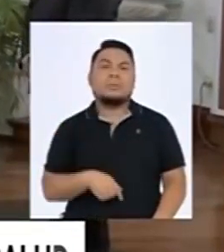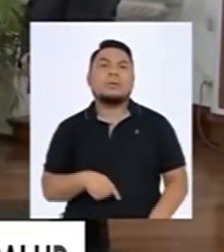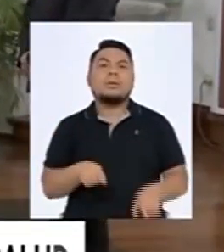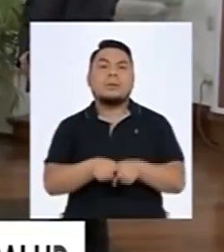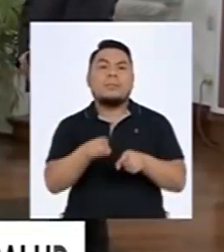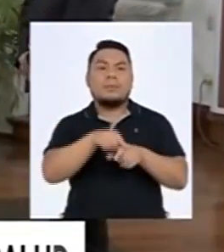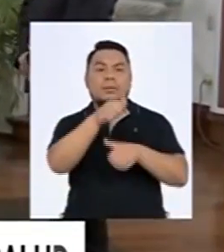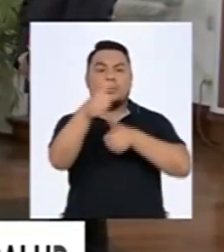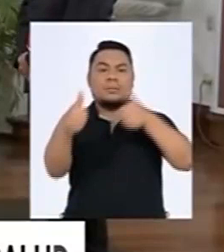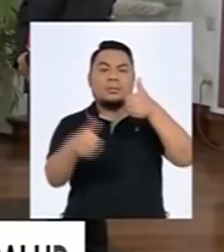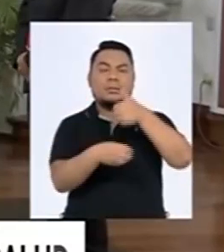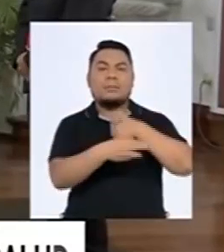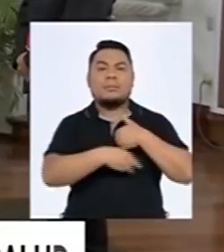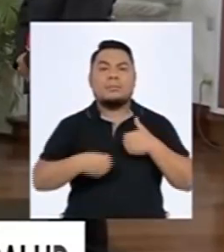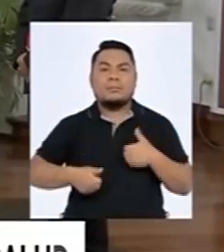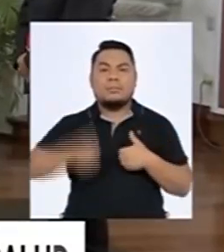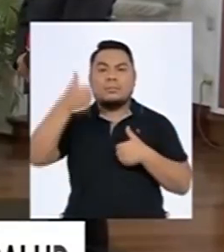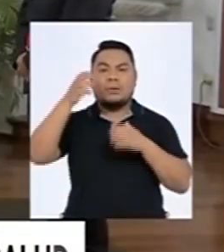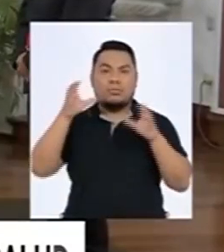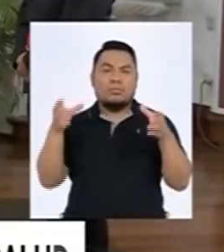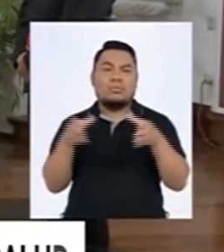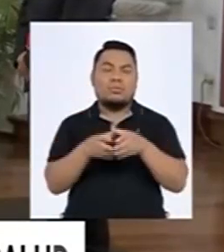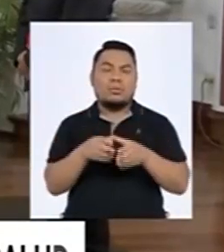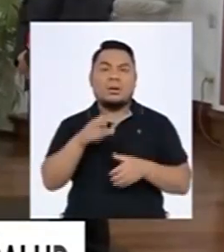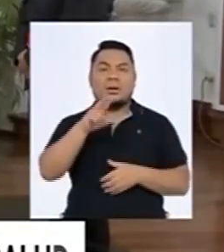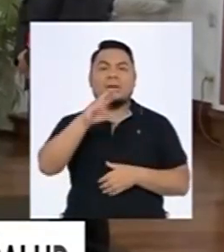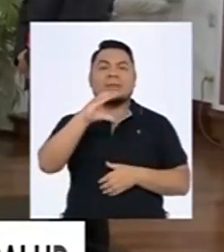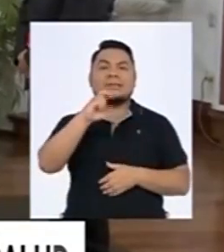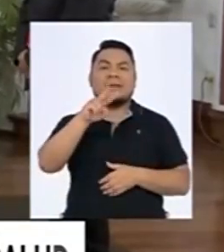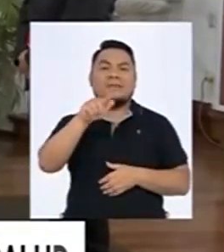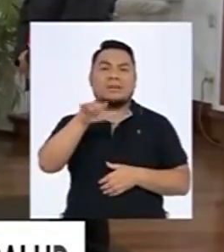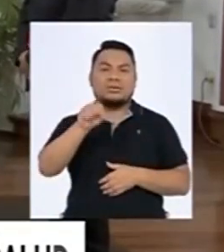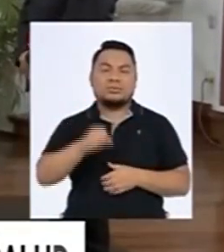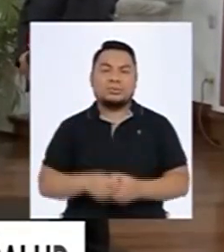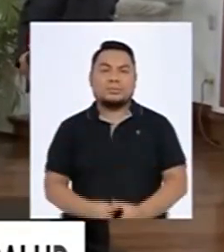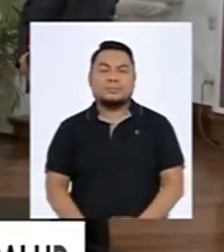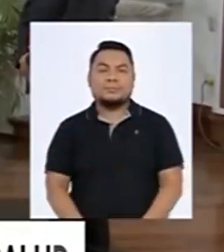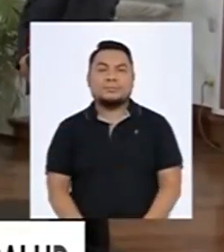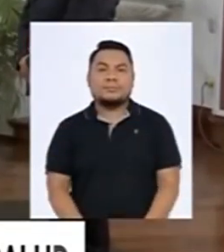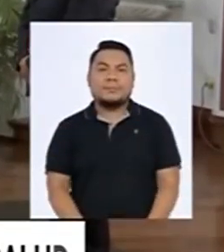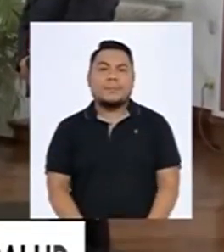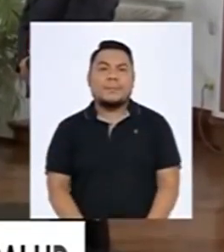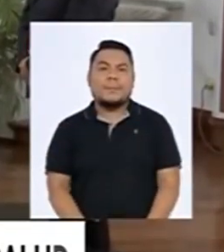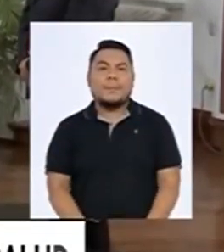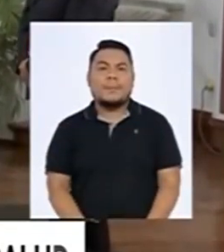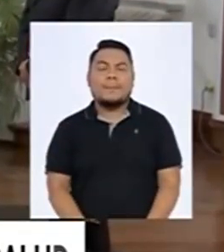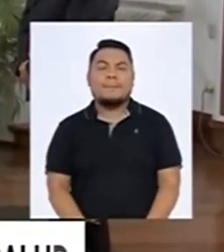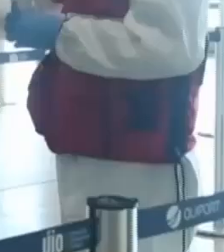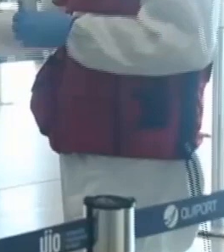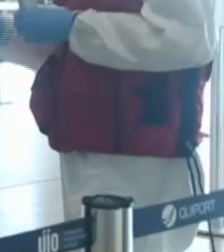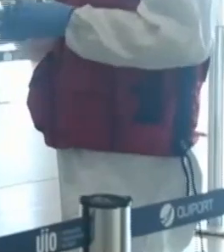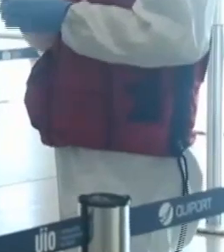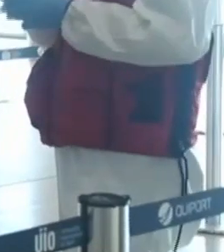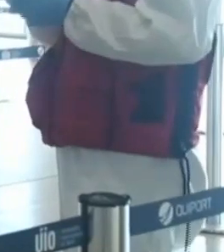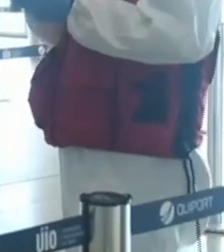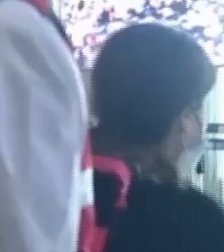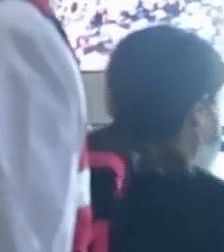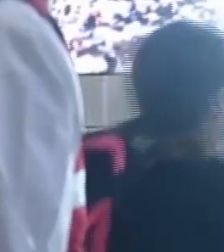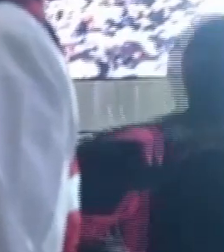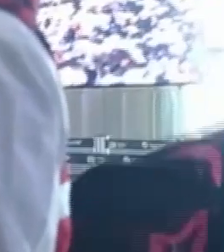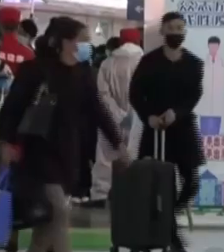los médicos, para los profesionales de la salud que están en contacto justamente con personas que están enfermas? ¿Qué es lo que ha faltado en ese